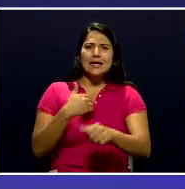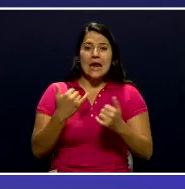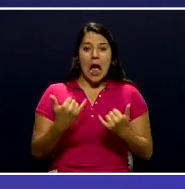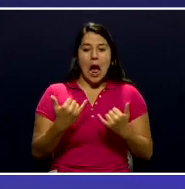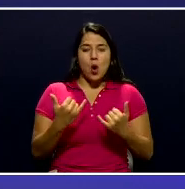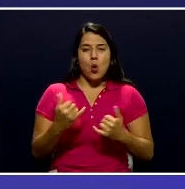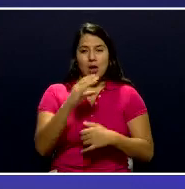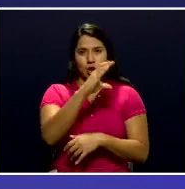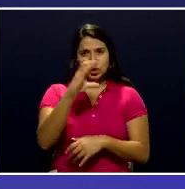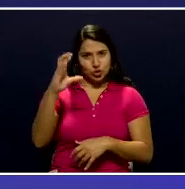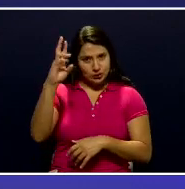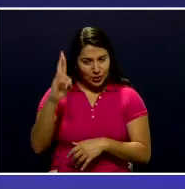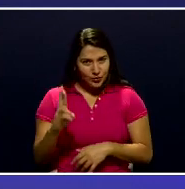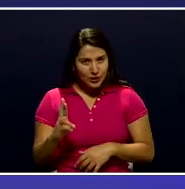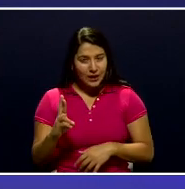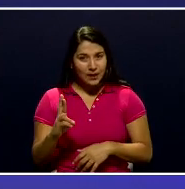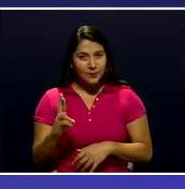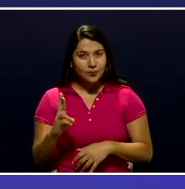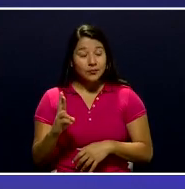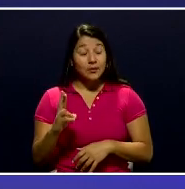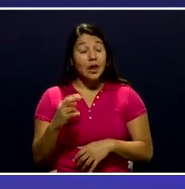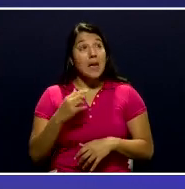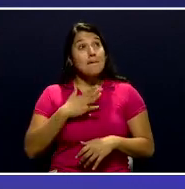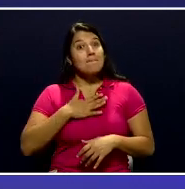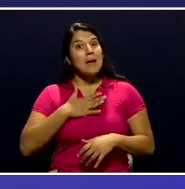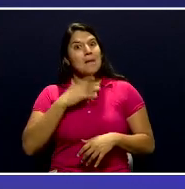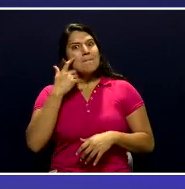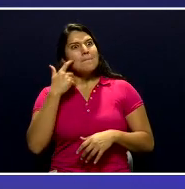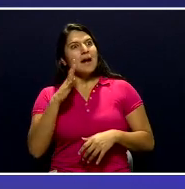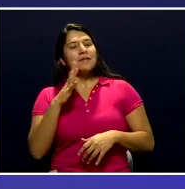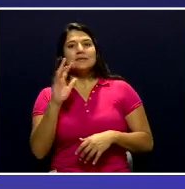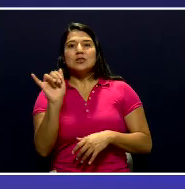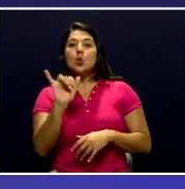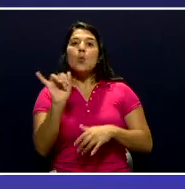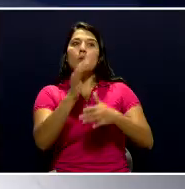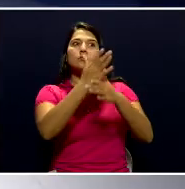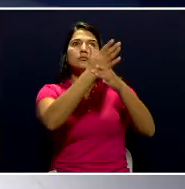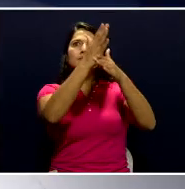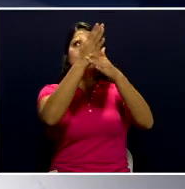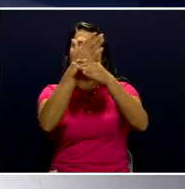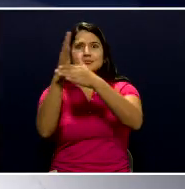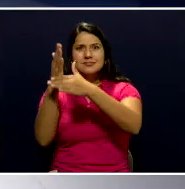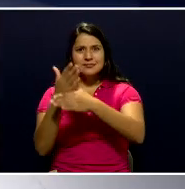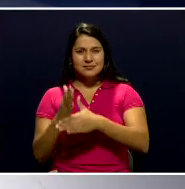Costa Rica? La impresión que tiene es que hay como capas.